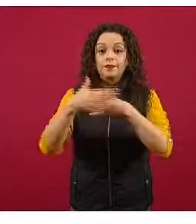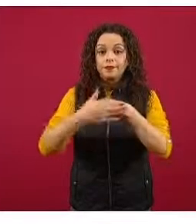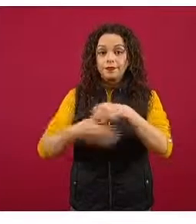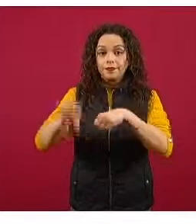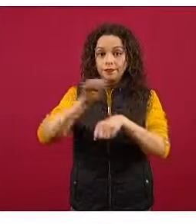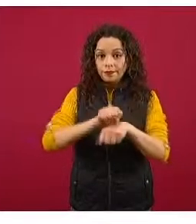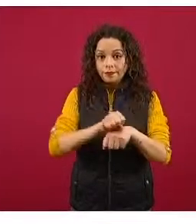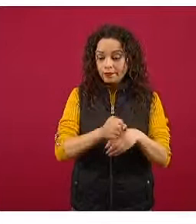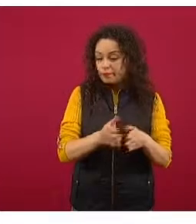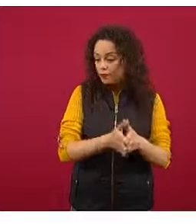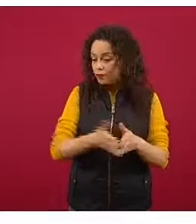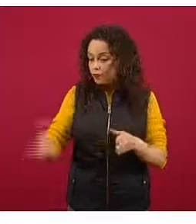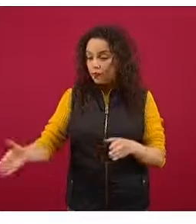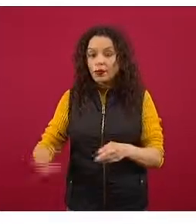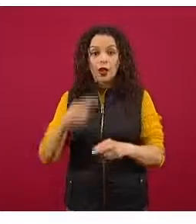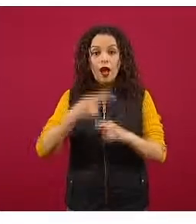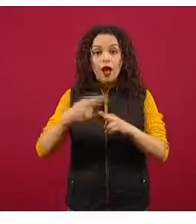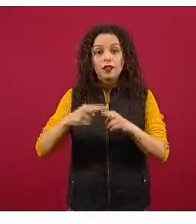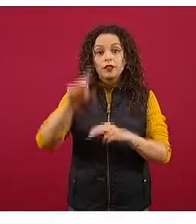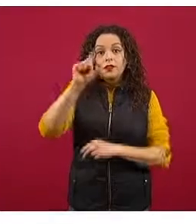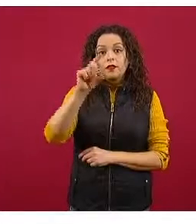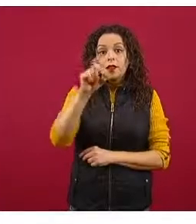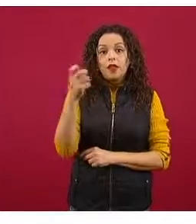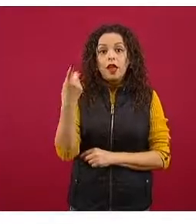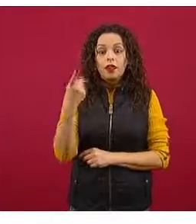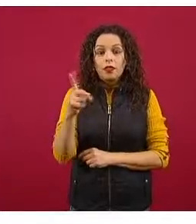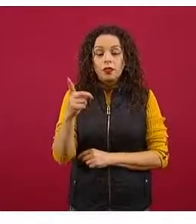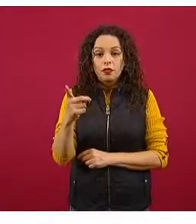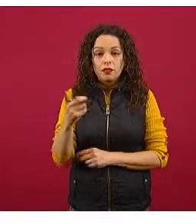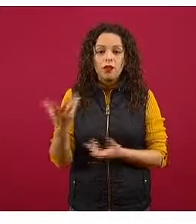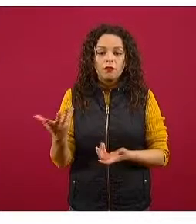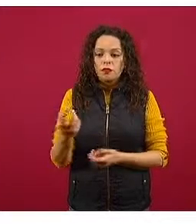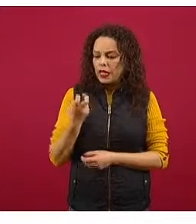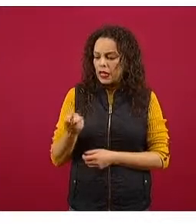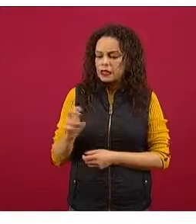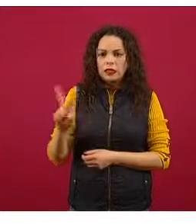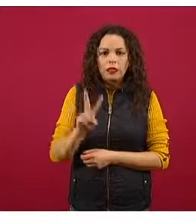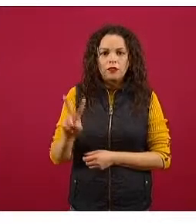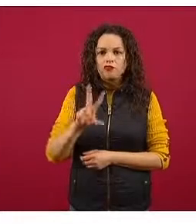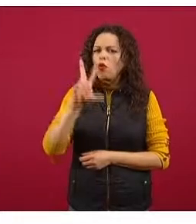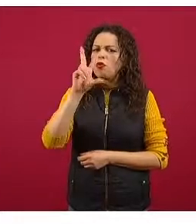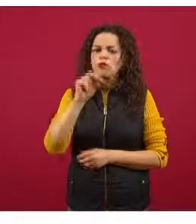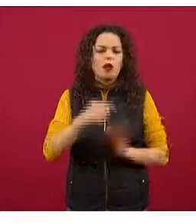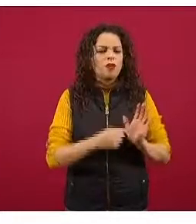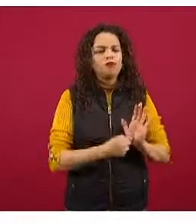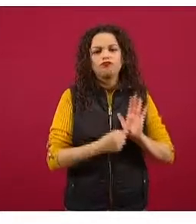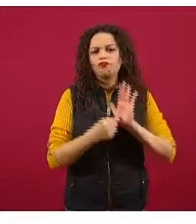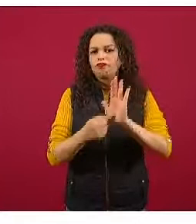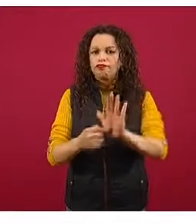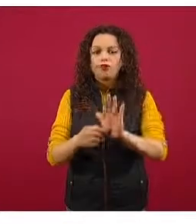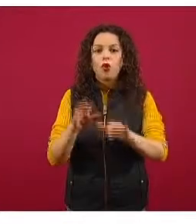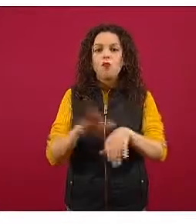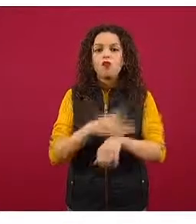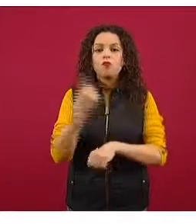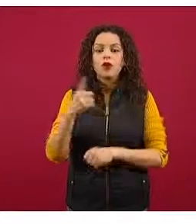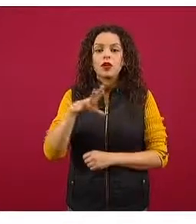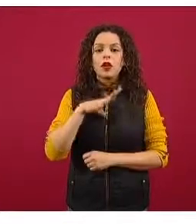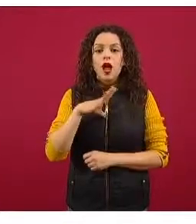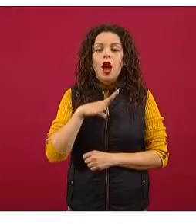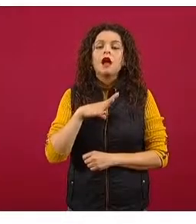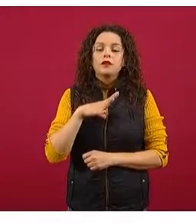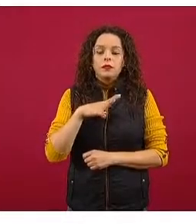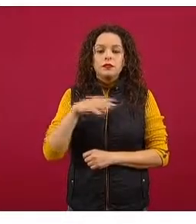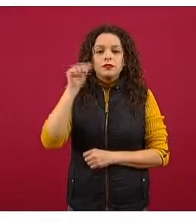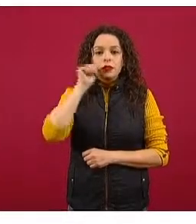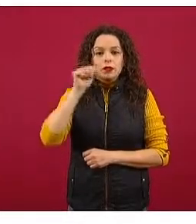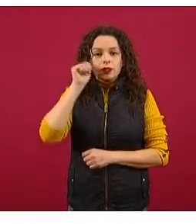el 20 de diciembre. En este viernes que pasó no se presenta una actualización porque es una estimación